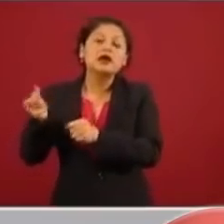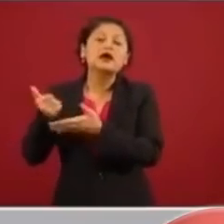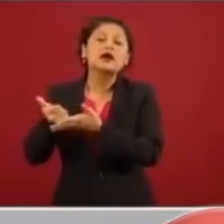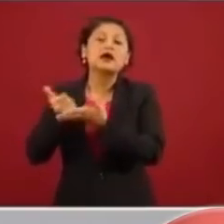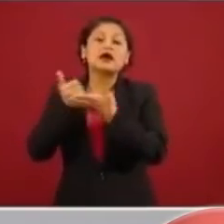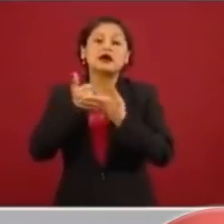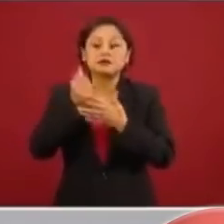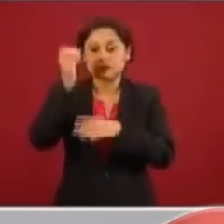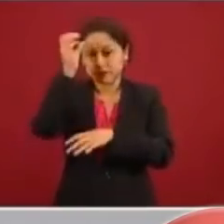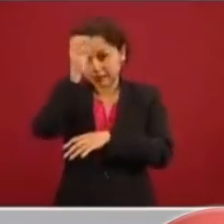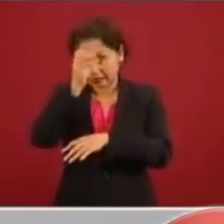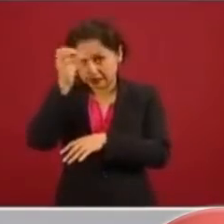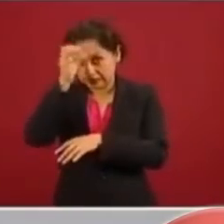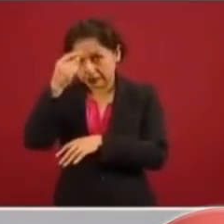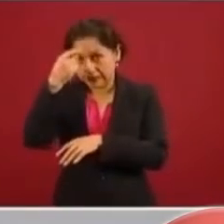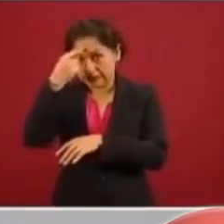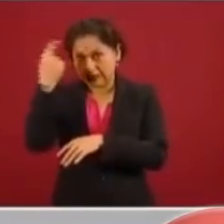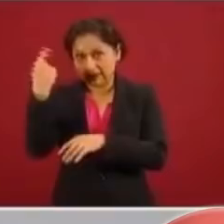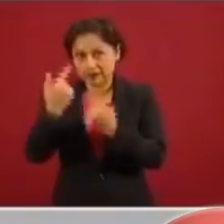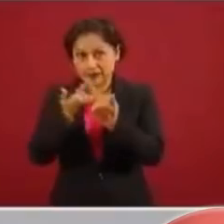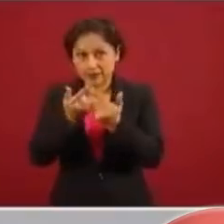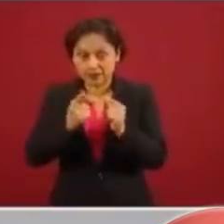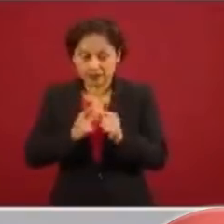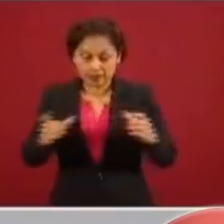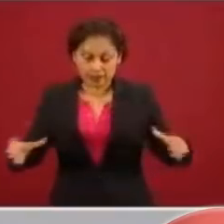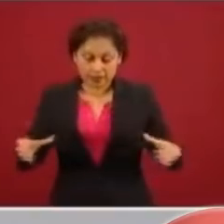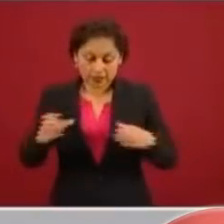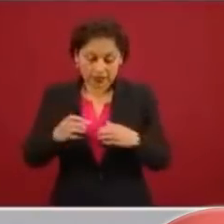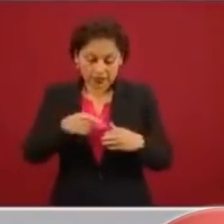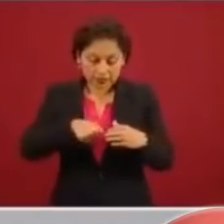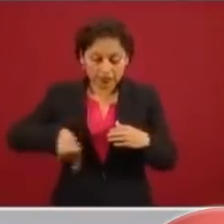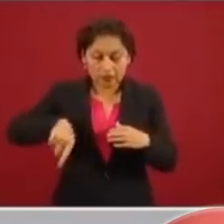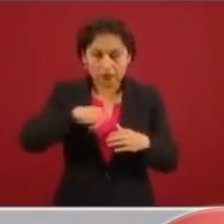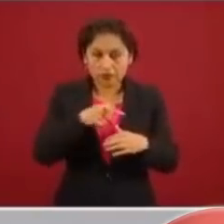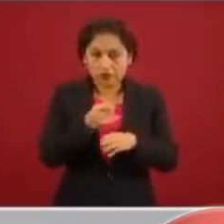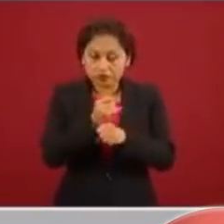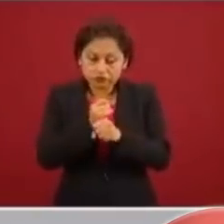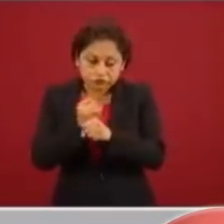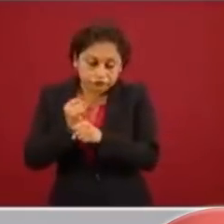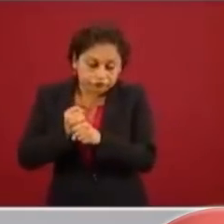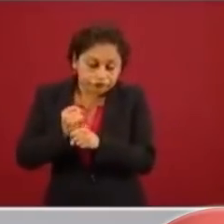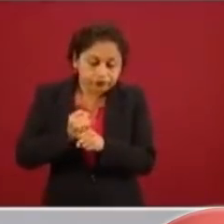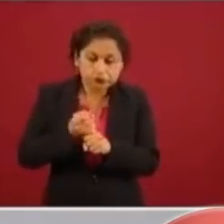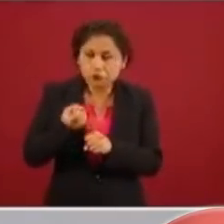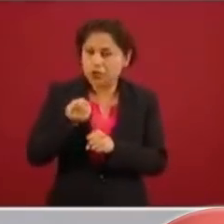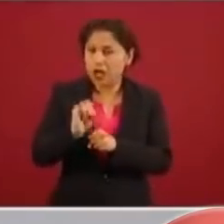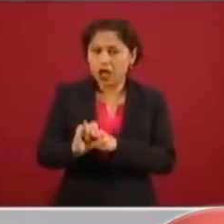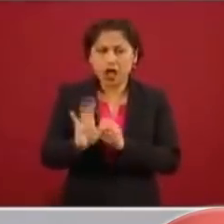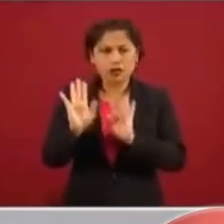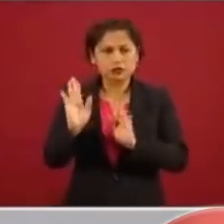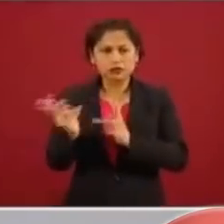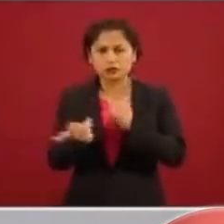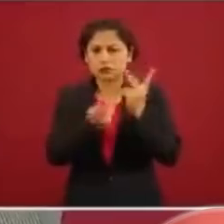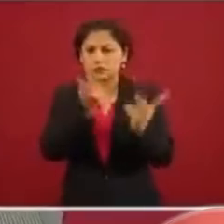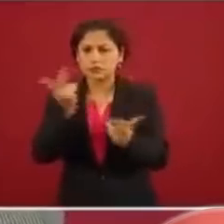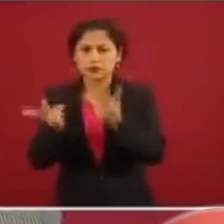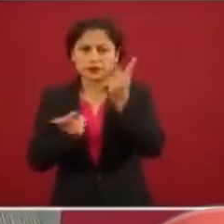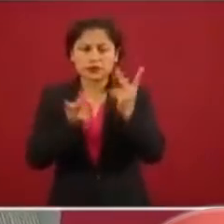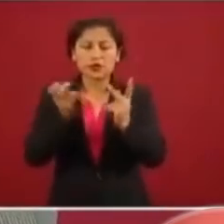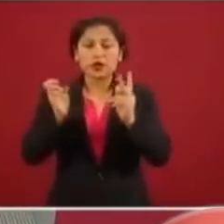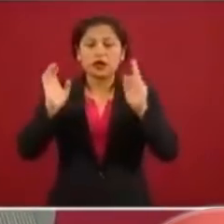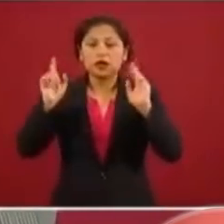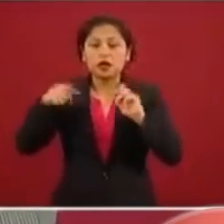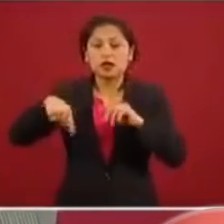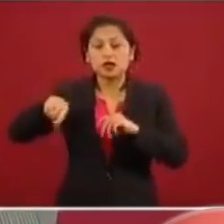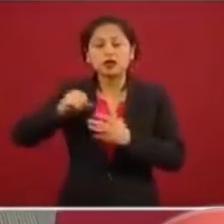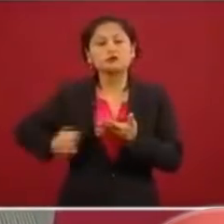un grupo como se estiman las encuestas, y que esto realmente debe dejar tranquilo. Ese es el estimativo y al